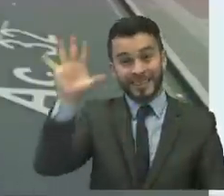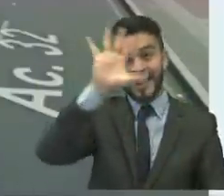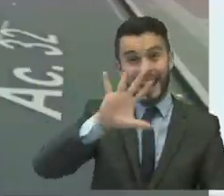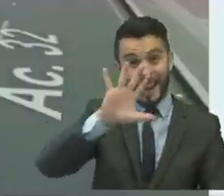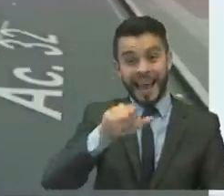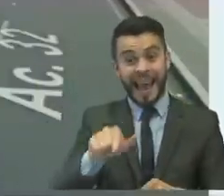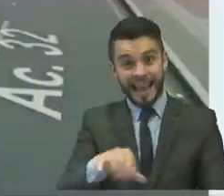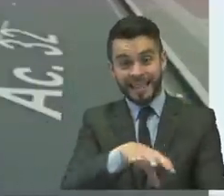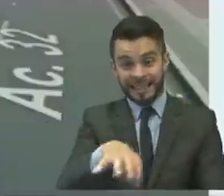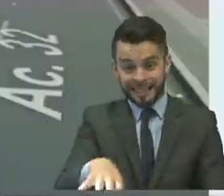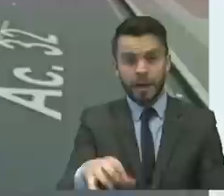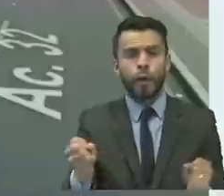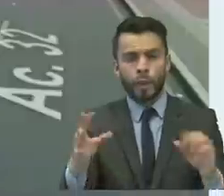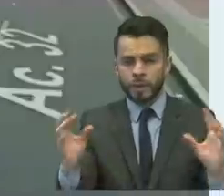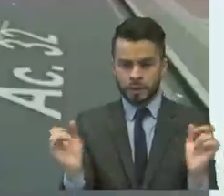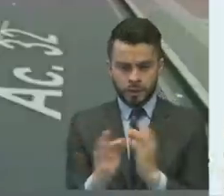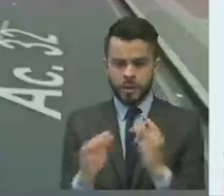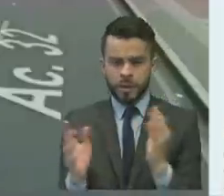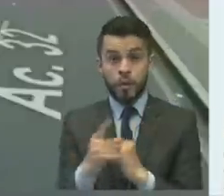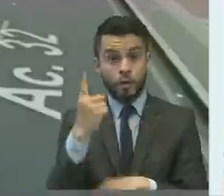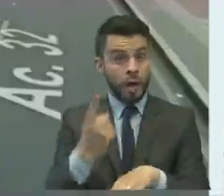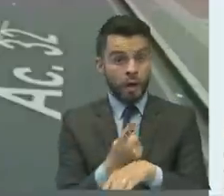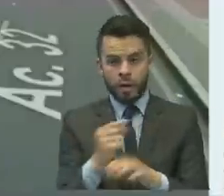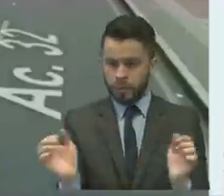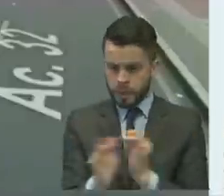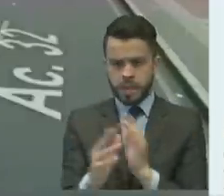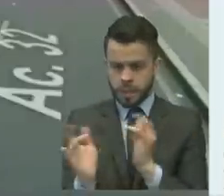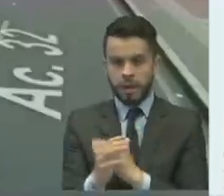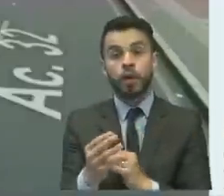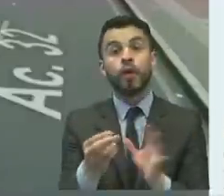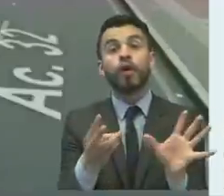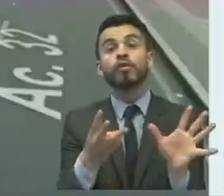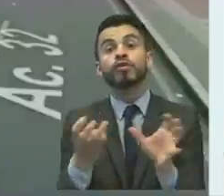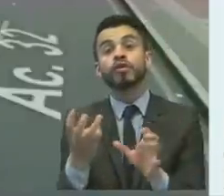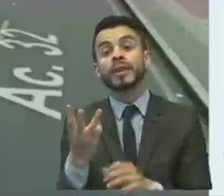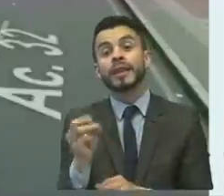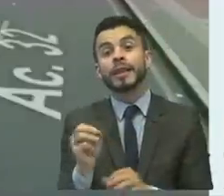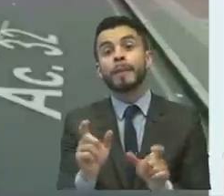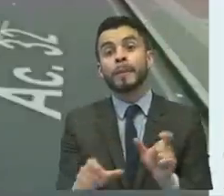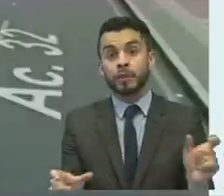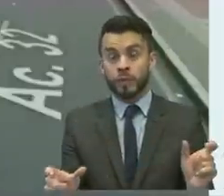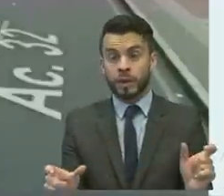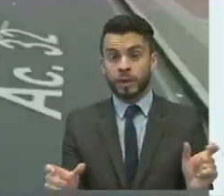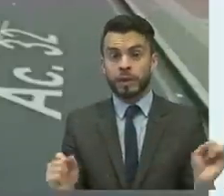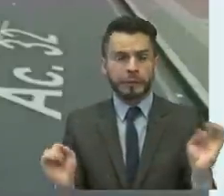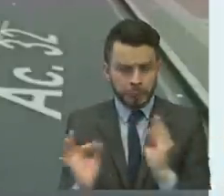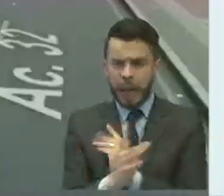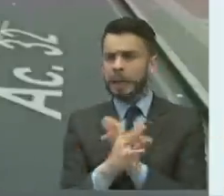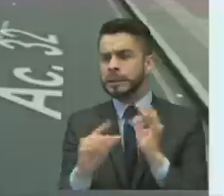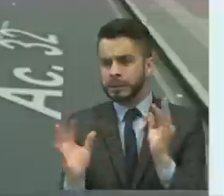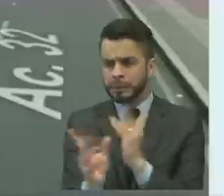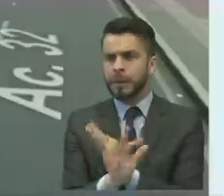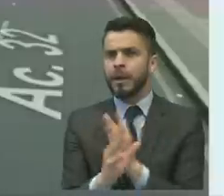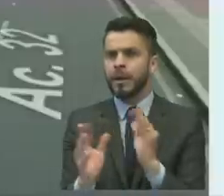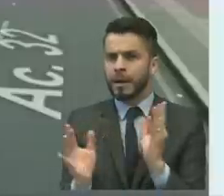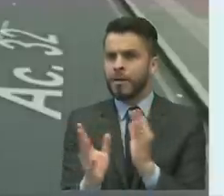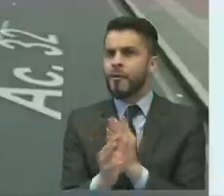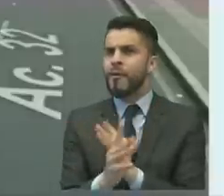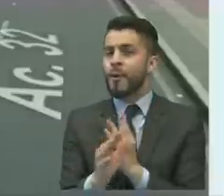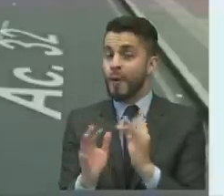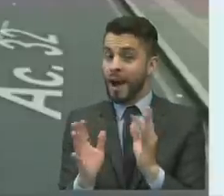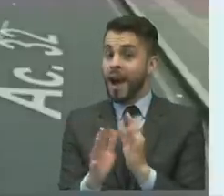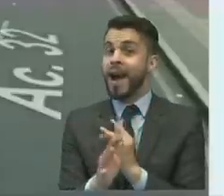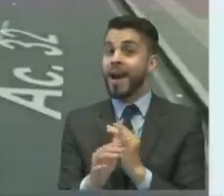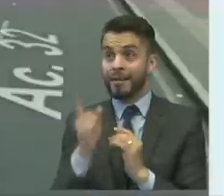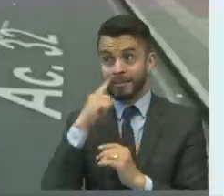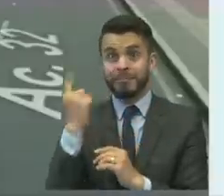830 peatones caminando por hora en la séptima. Esto es un número alto considerando que estamos en la pandemia